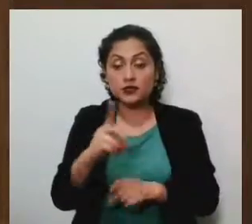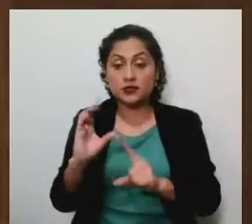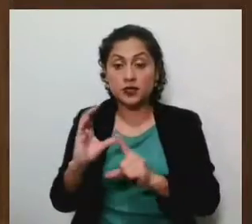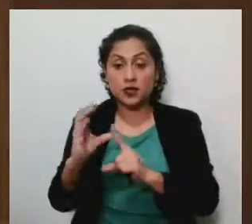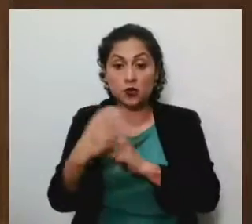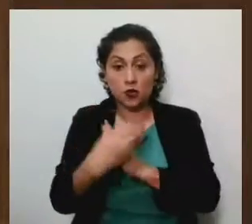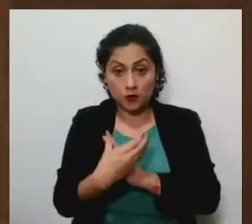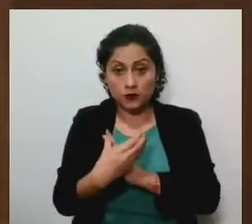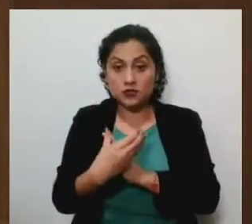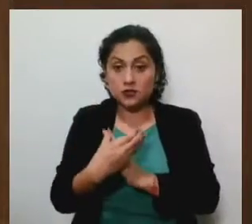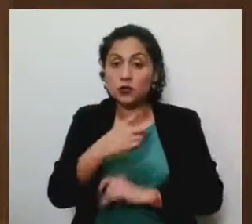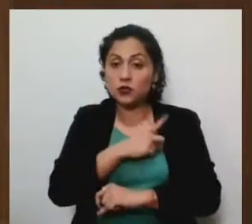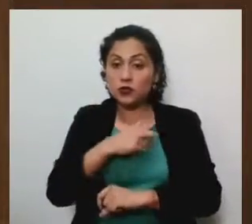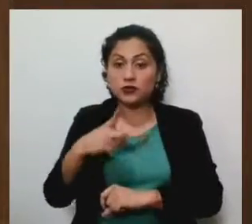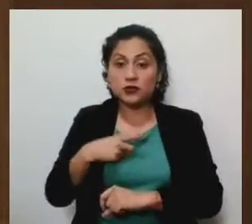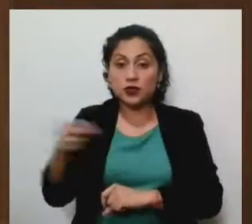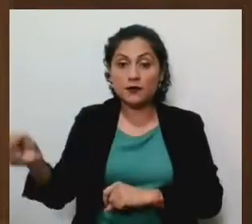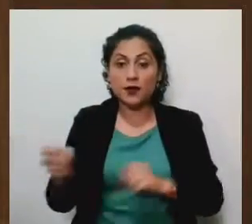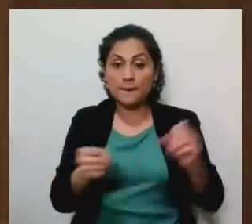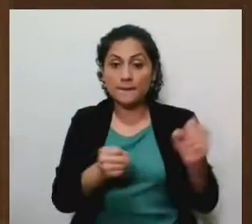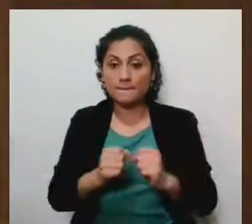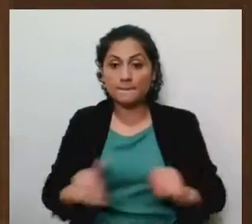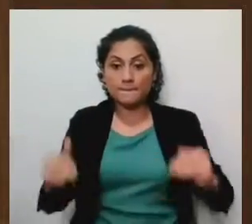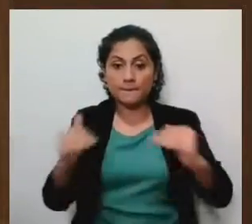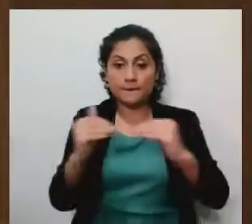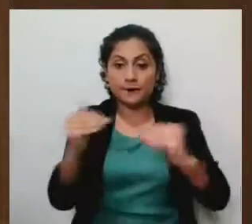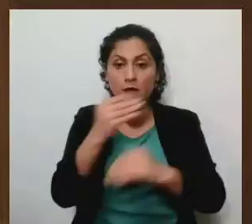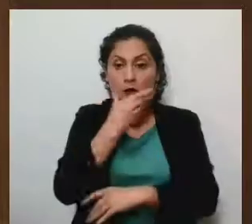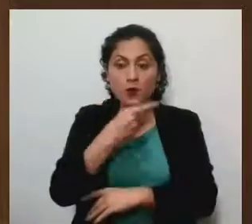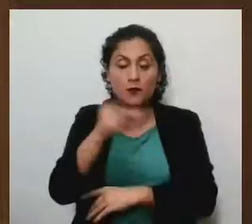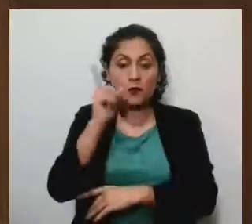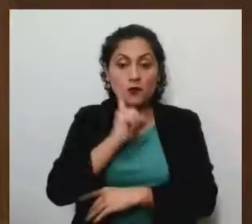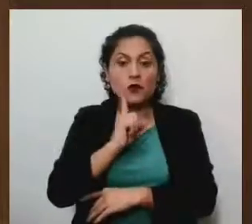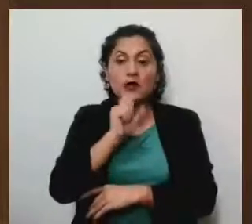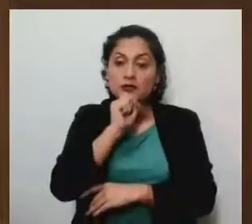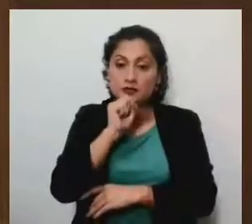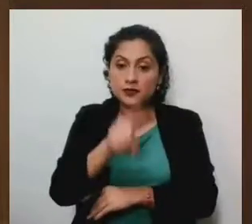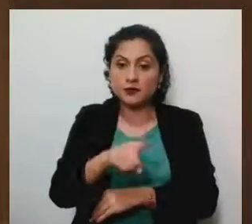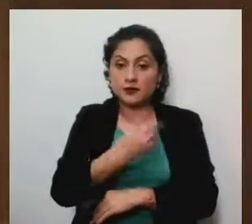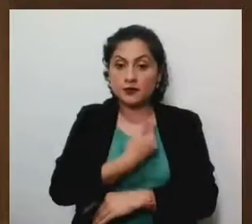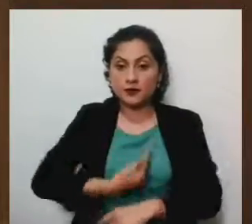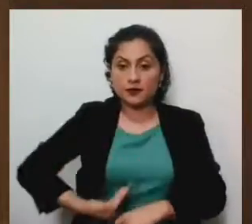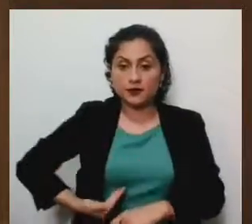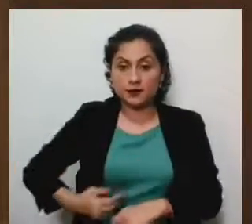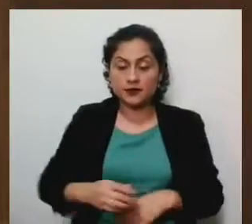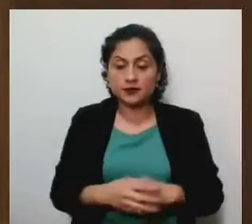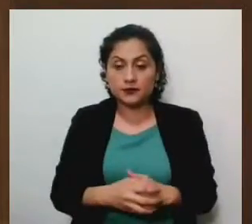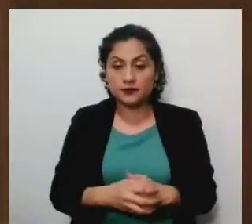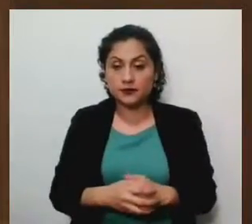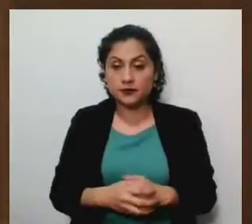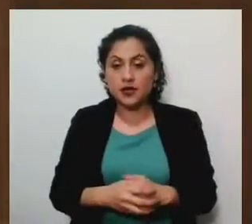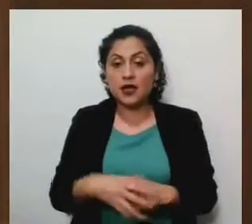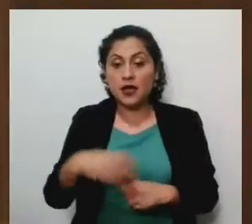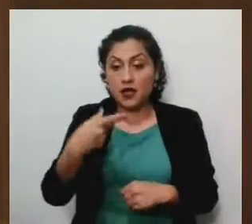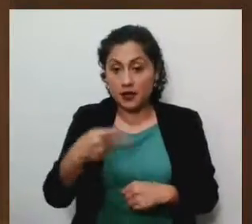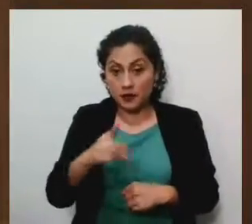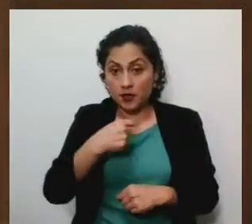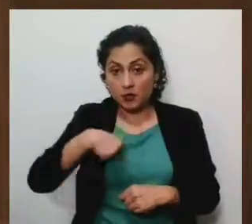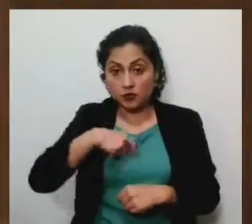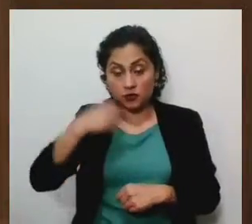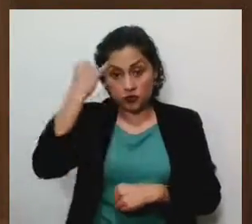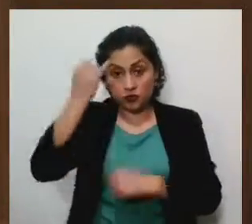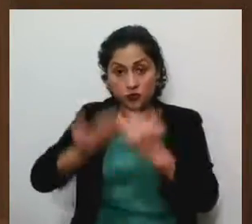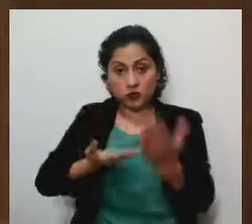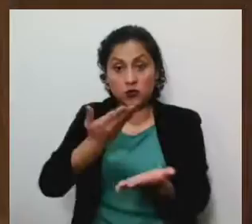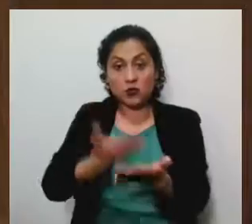de género en la designación de las presidencias. No obstante, se propone establecer que en la integración de las comisiones